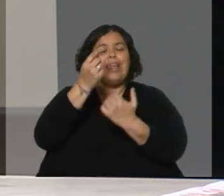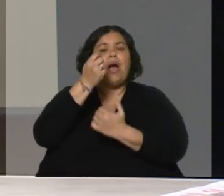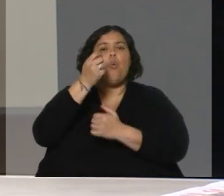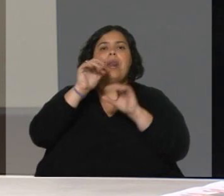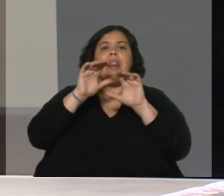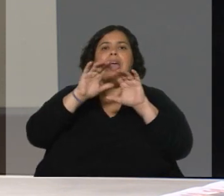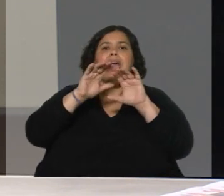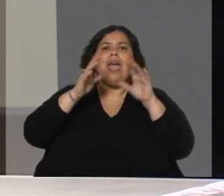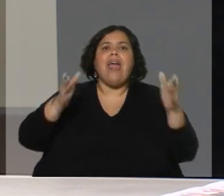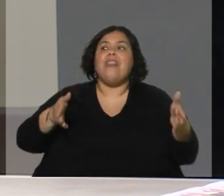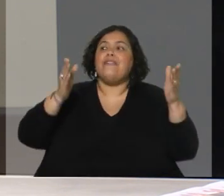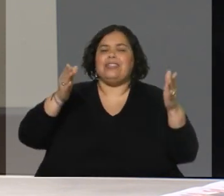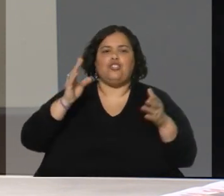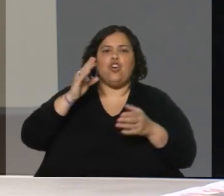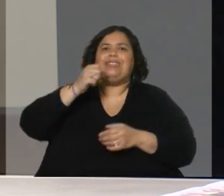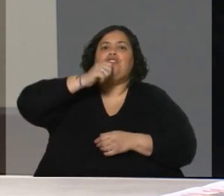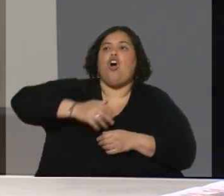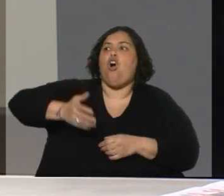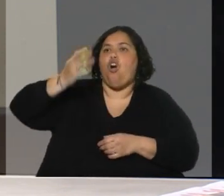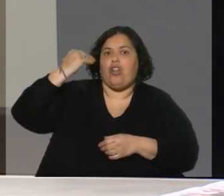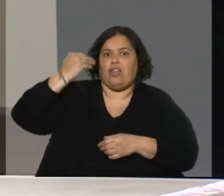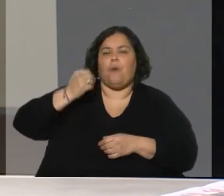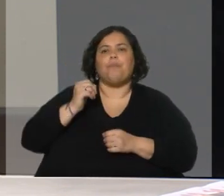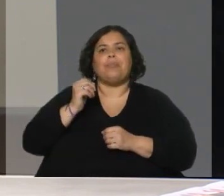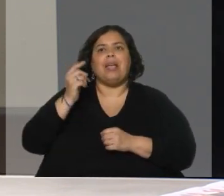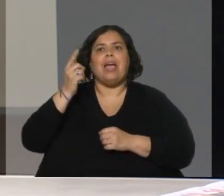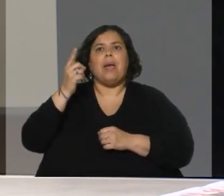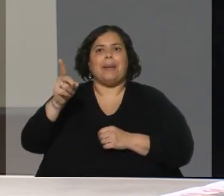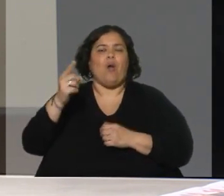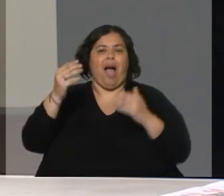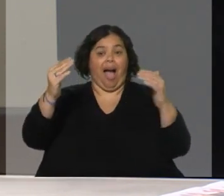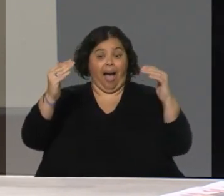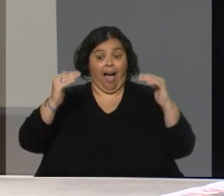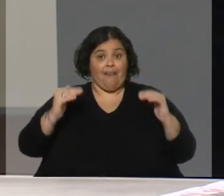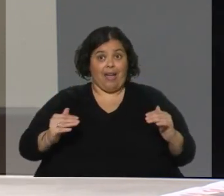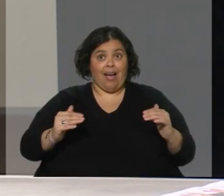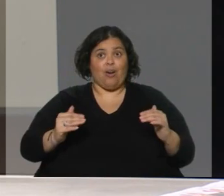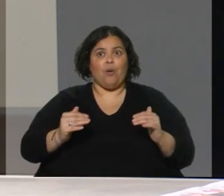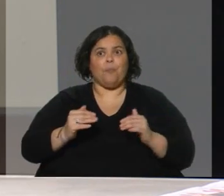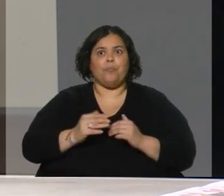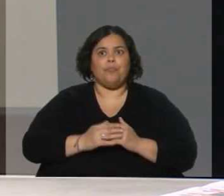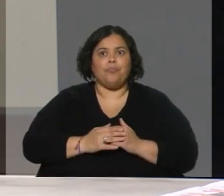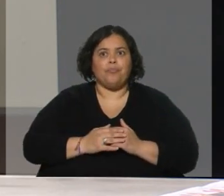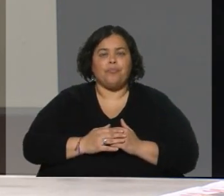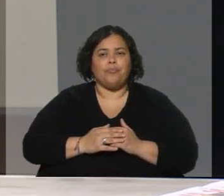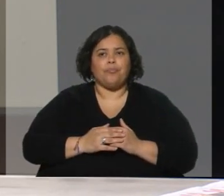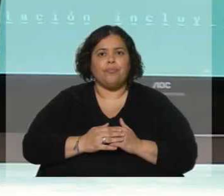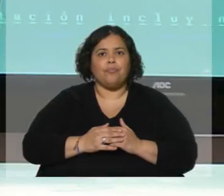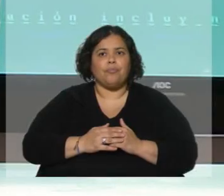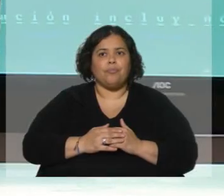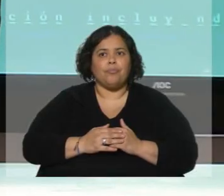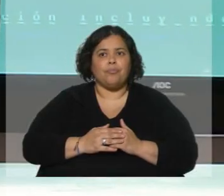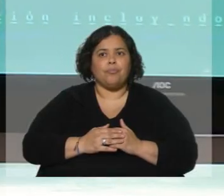no vi la parte final que decía esos pero tampoco es tan grave porque en realidad sería un zapato claro la posición